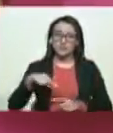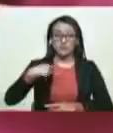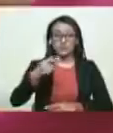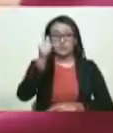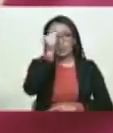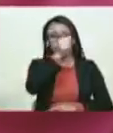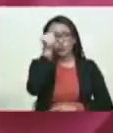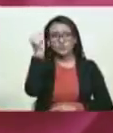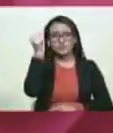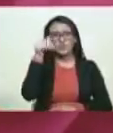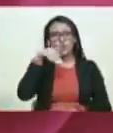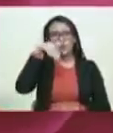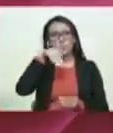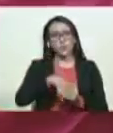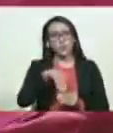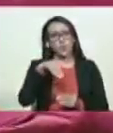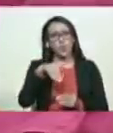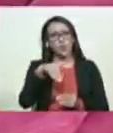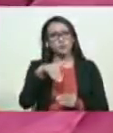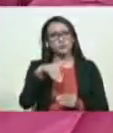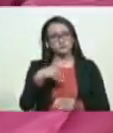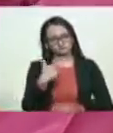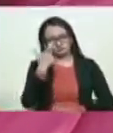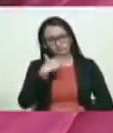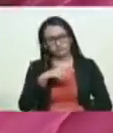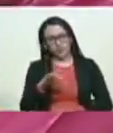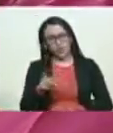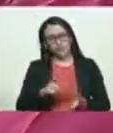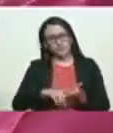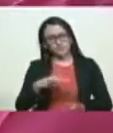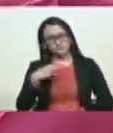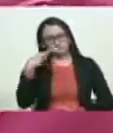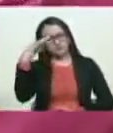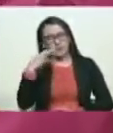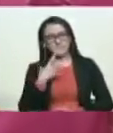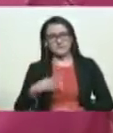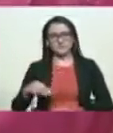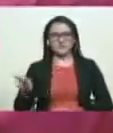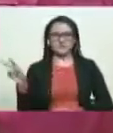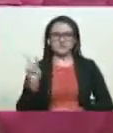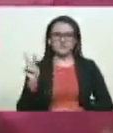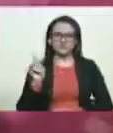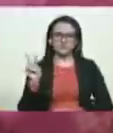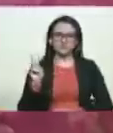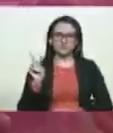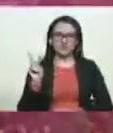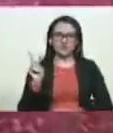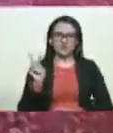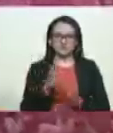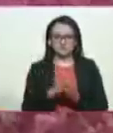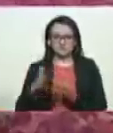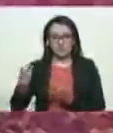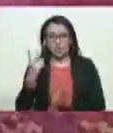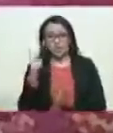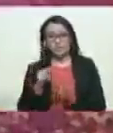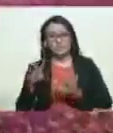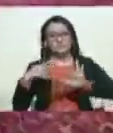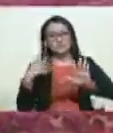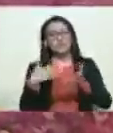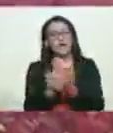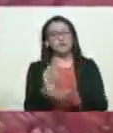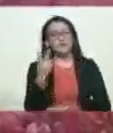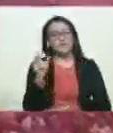domingo el voto para ser presidente de la república bolivariana de venezuela para el período 2019